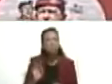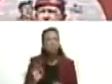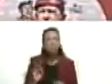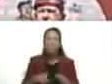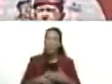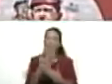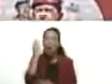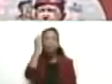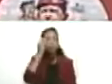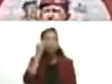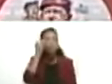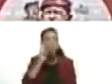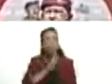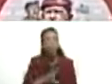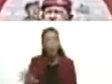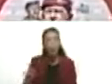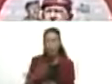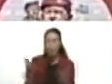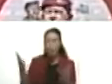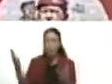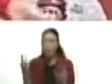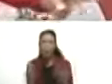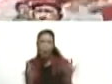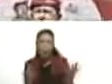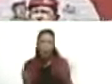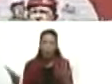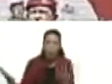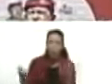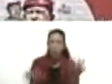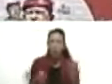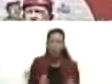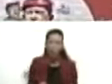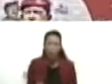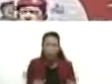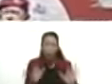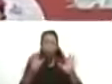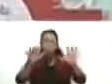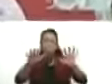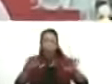temprano, pensativo, viéndolos a ustedes llegar a Caracas, viendo la furia